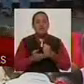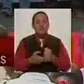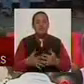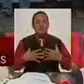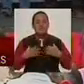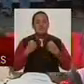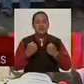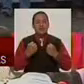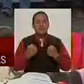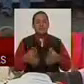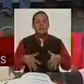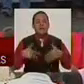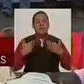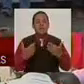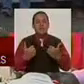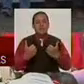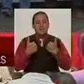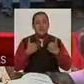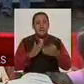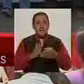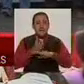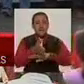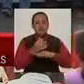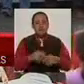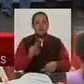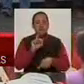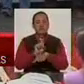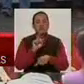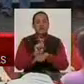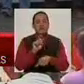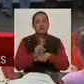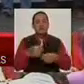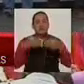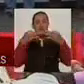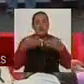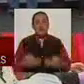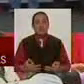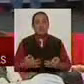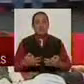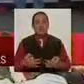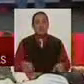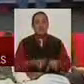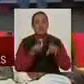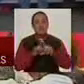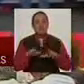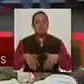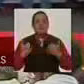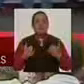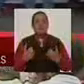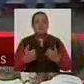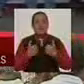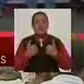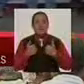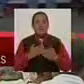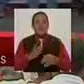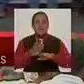para poder tener acceso a una educación digna, para poder tener acceso a los programas sociales, que